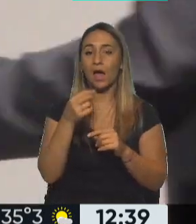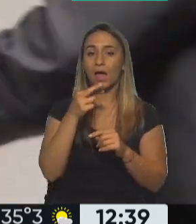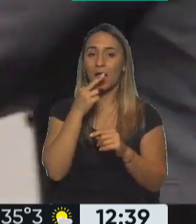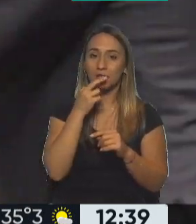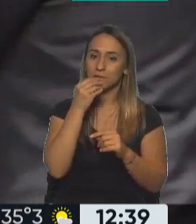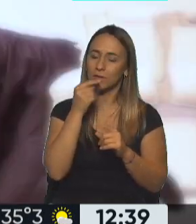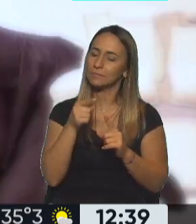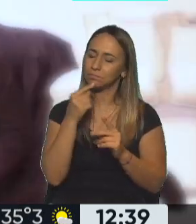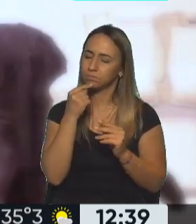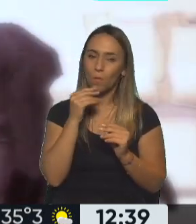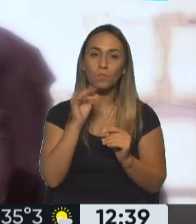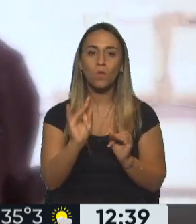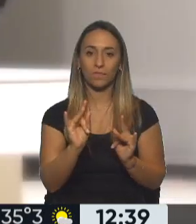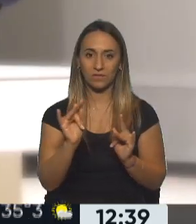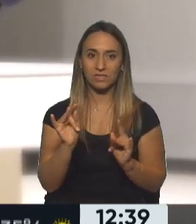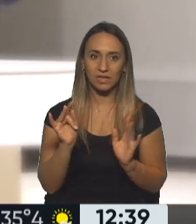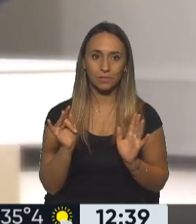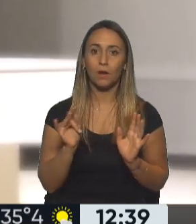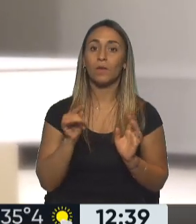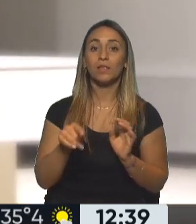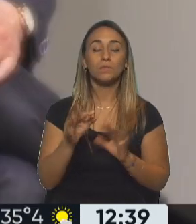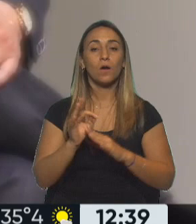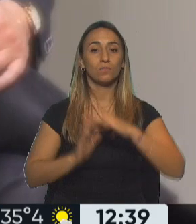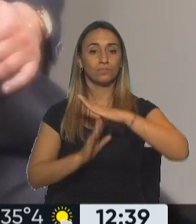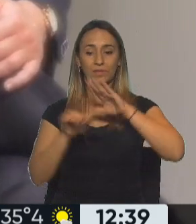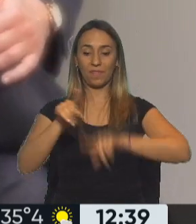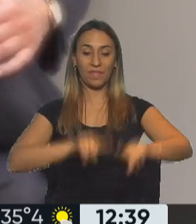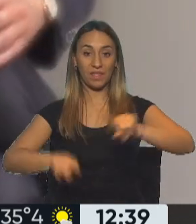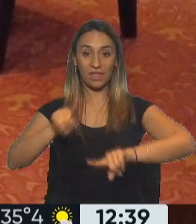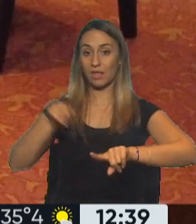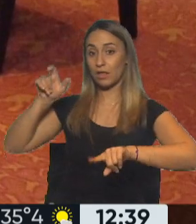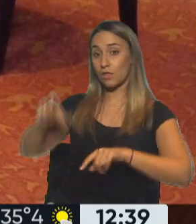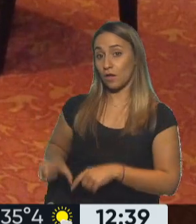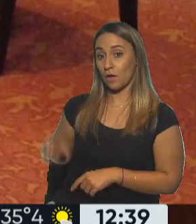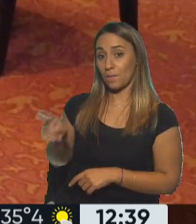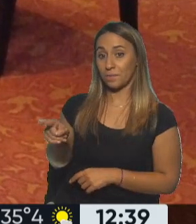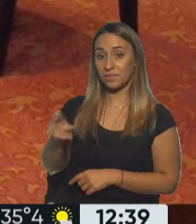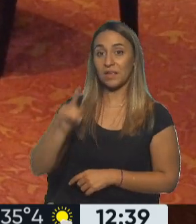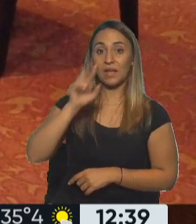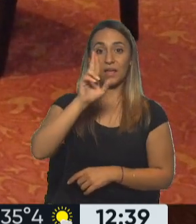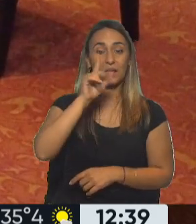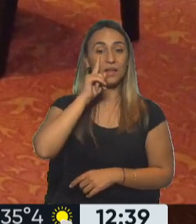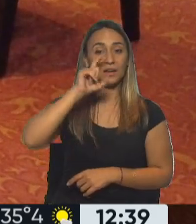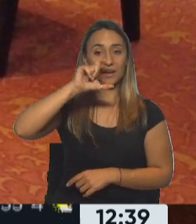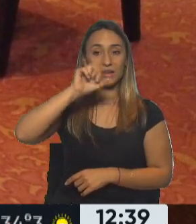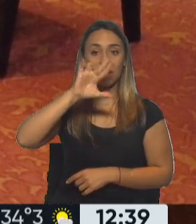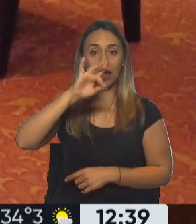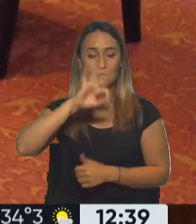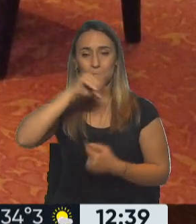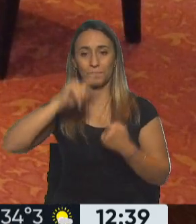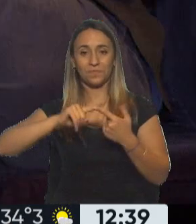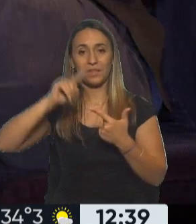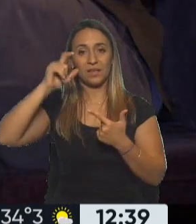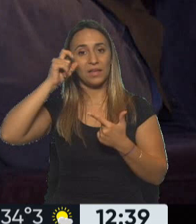muy difícil. Esto de ser dirigidos por... nada más y nada menos que Ricardo y Germán, los otros